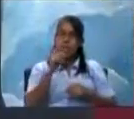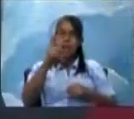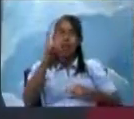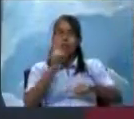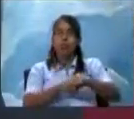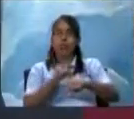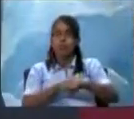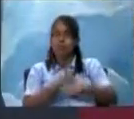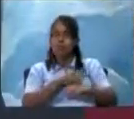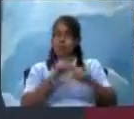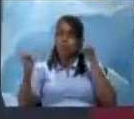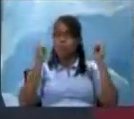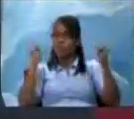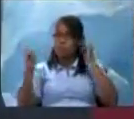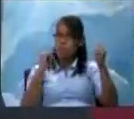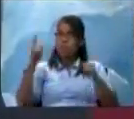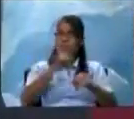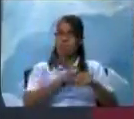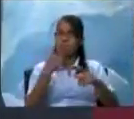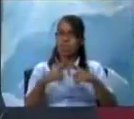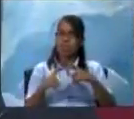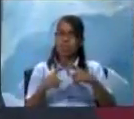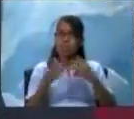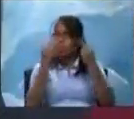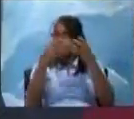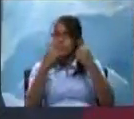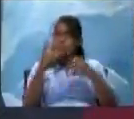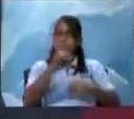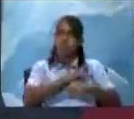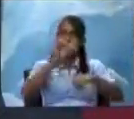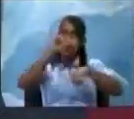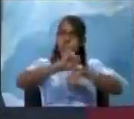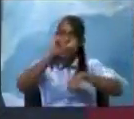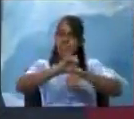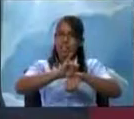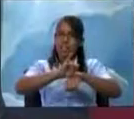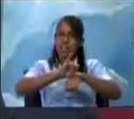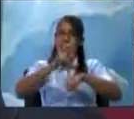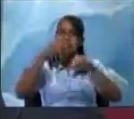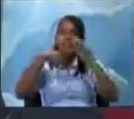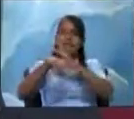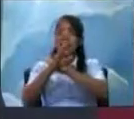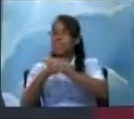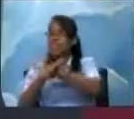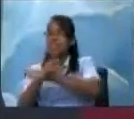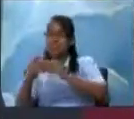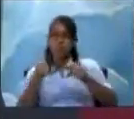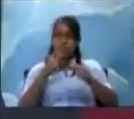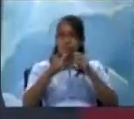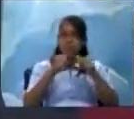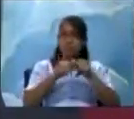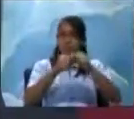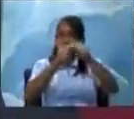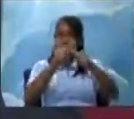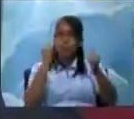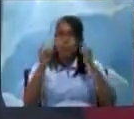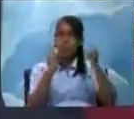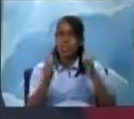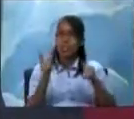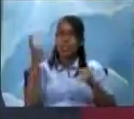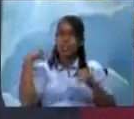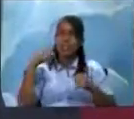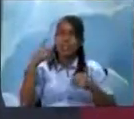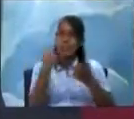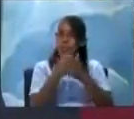en un tiempo de fiestas paganas, donde muchos de las iglesias se irían tras esas perversidades